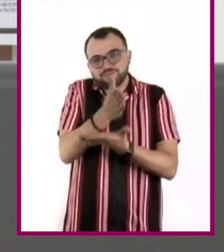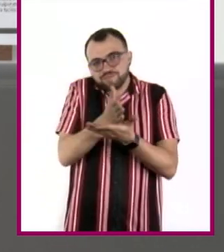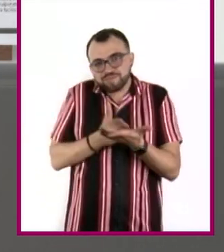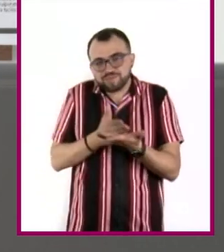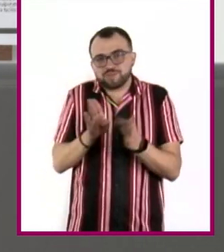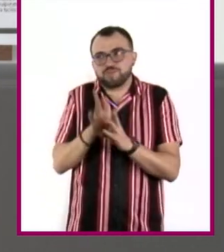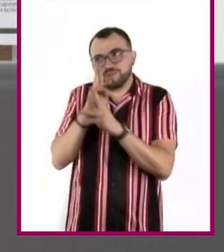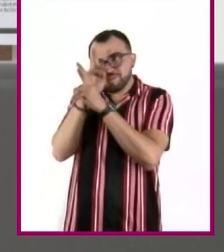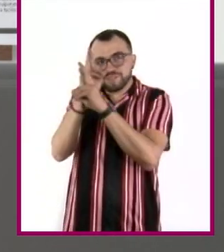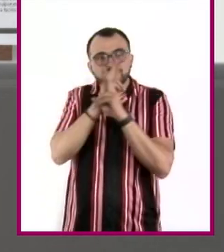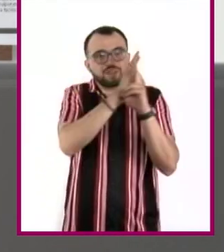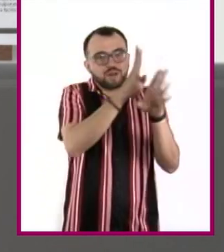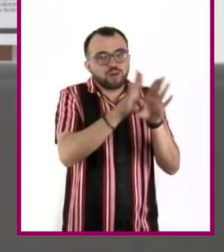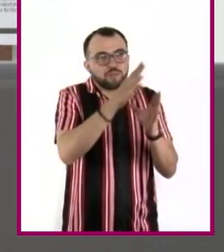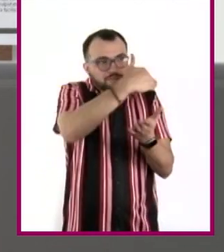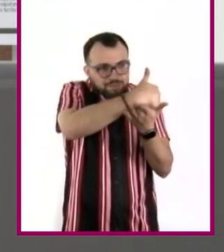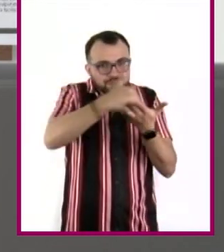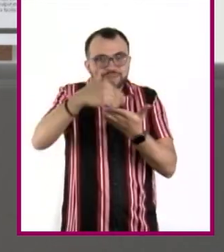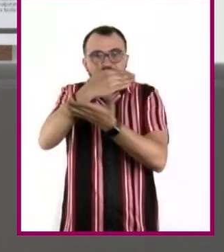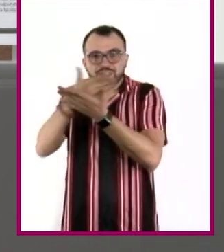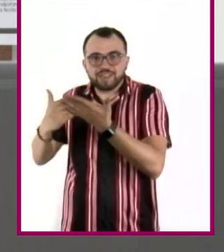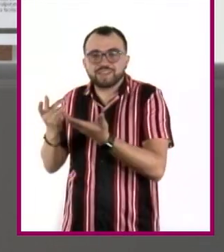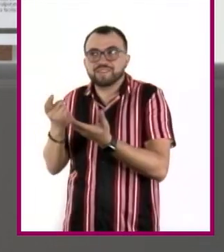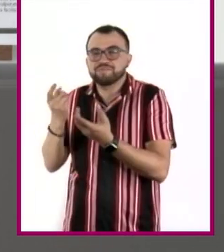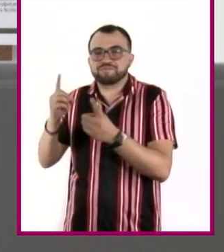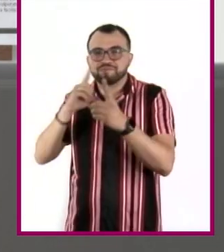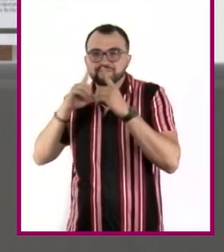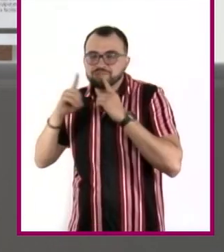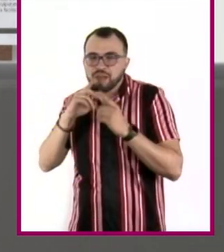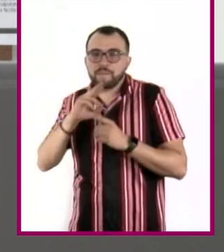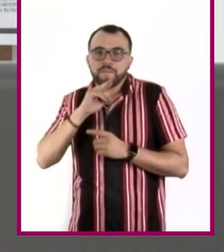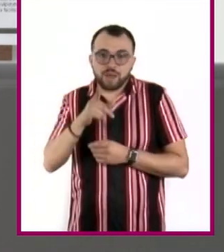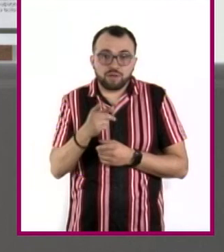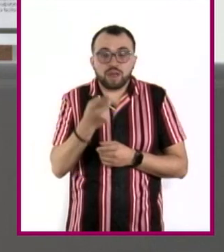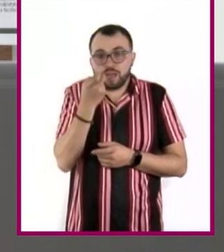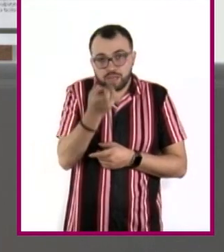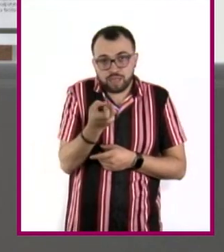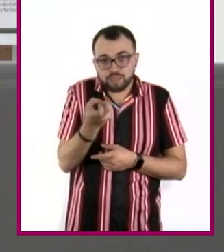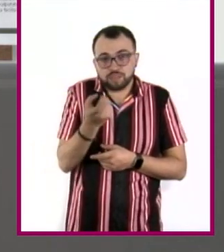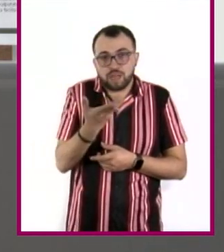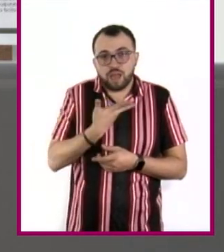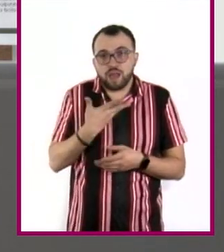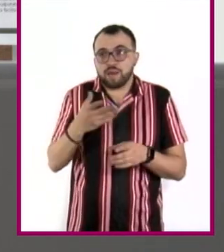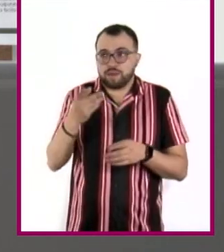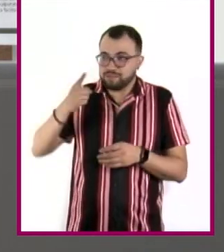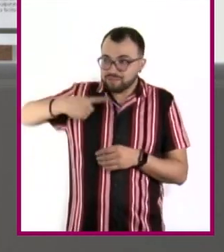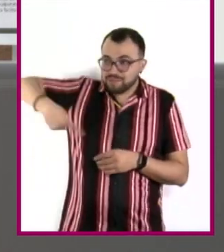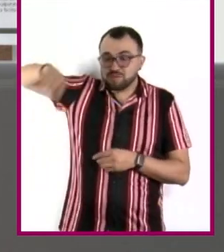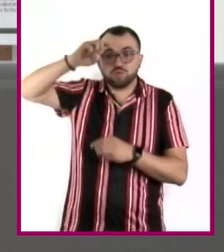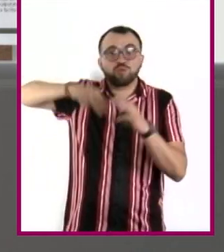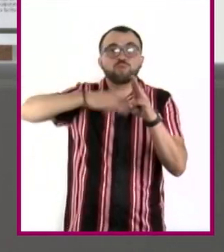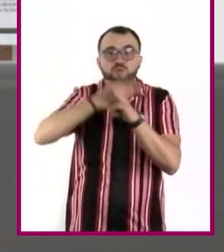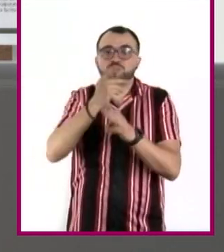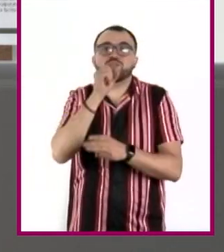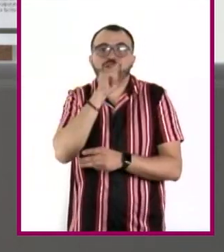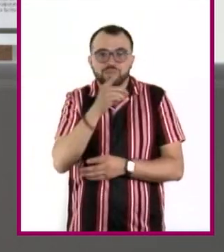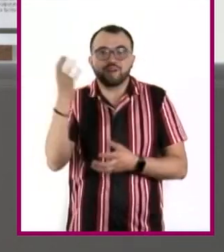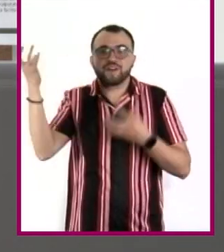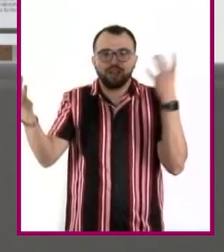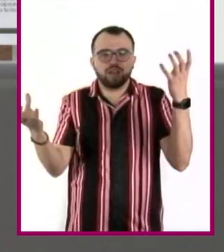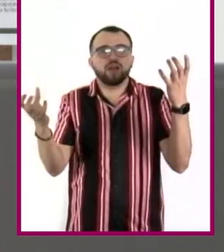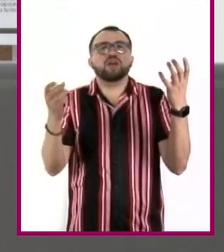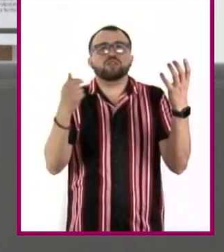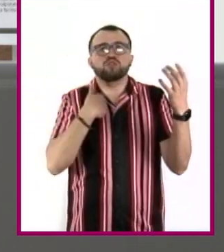procesos de toma de decisiones. Así, muchos países de la región se encuentran tratando con ambas potencias sin que necesariamente se